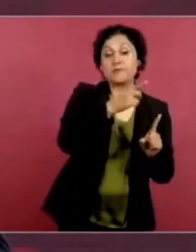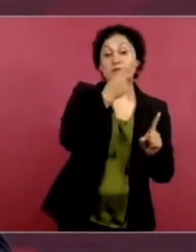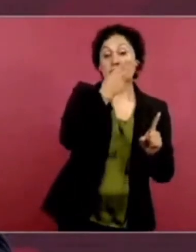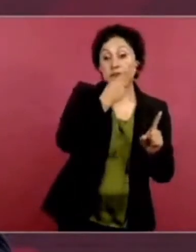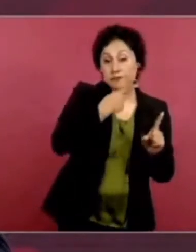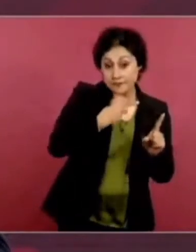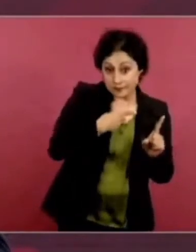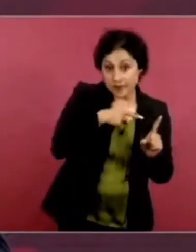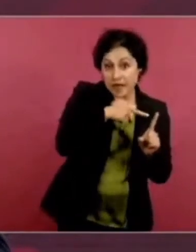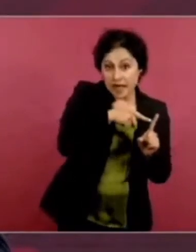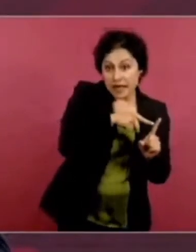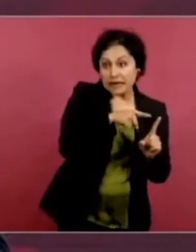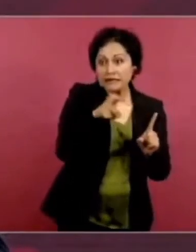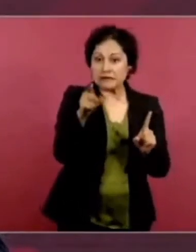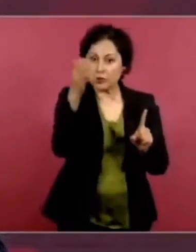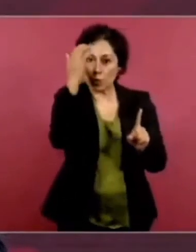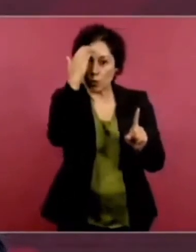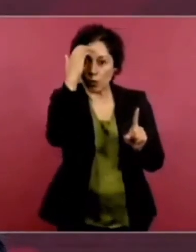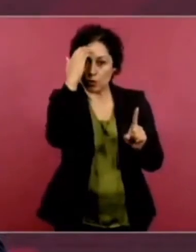creo que